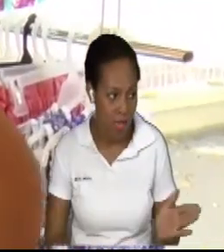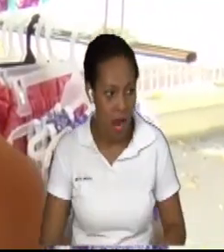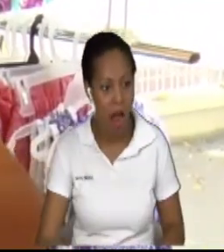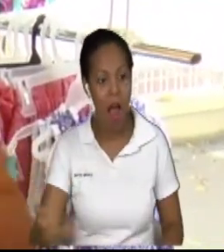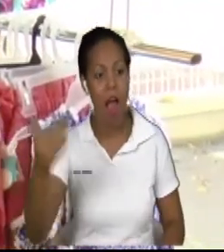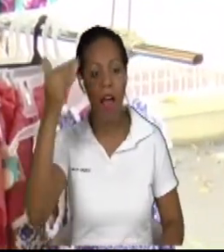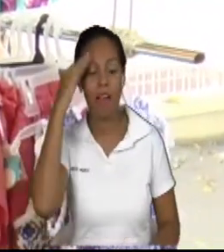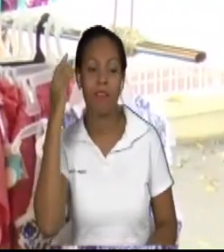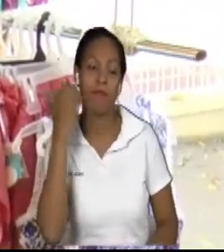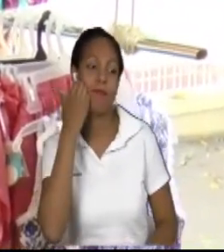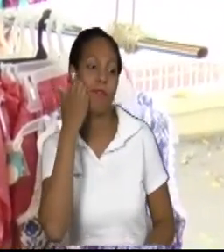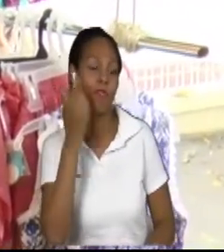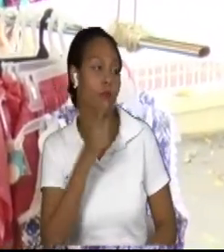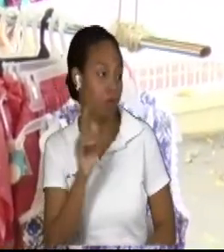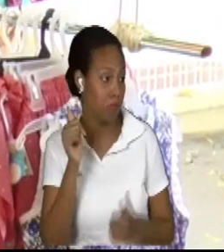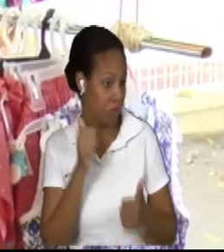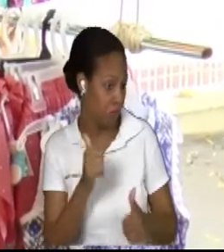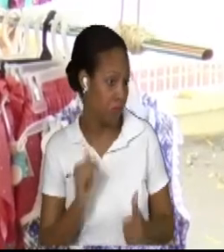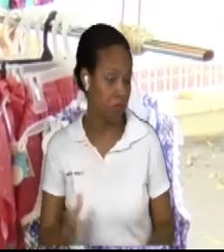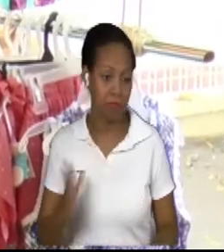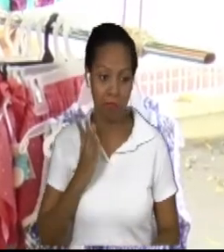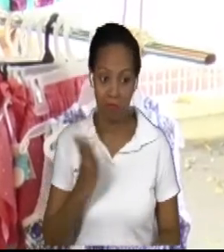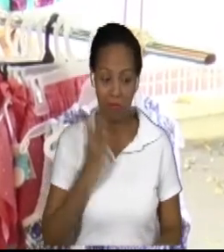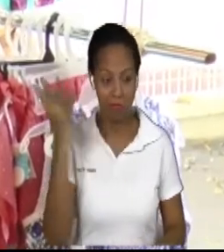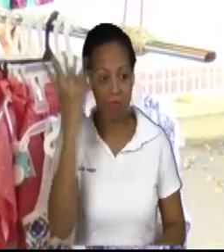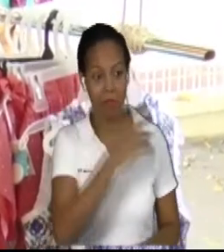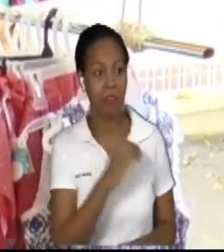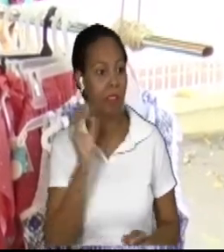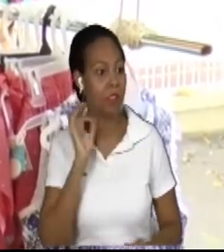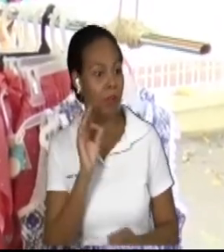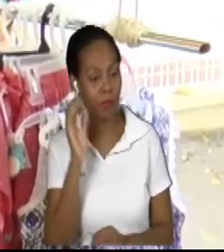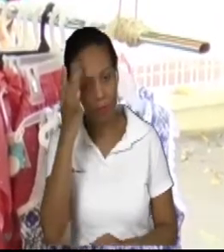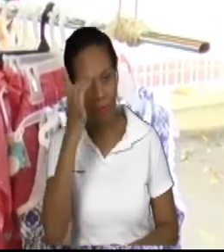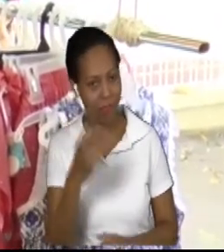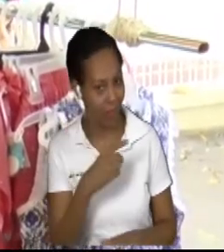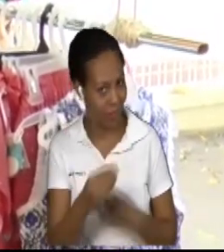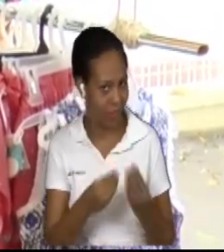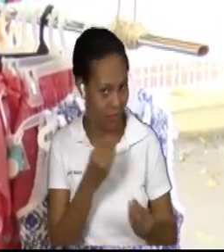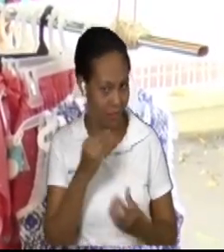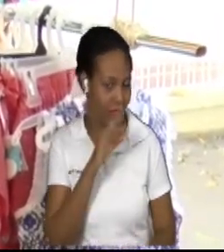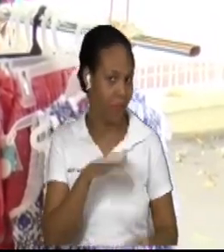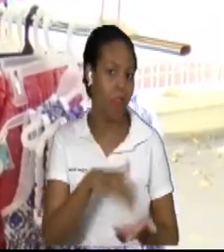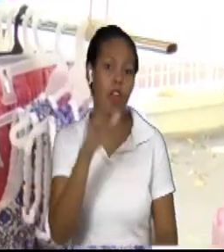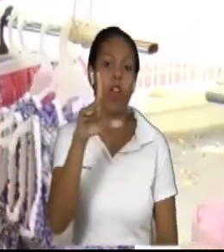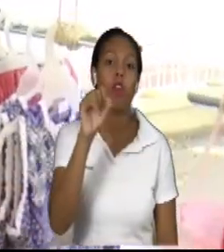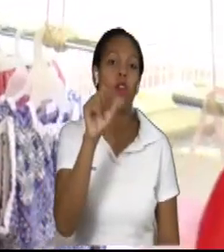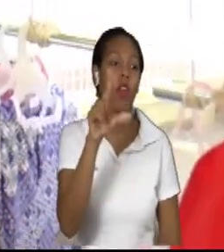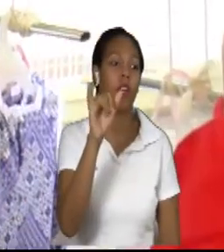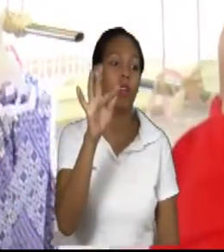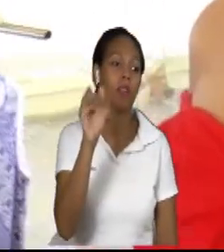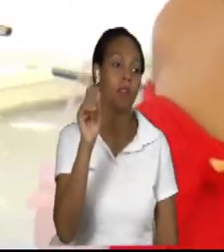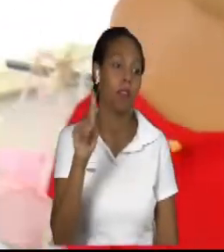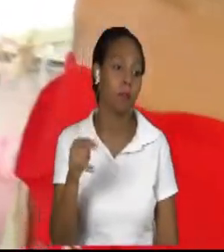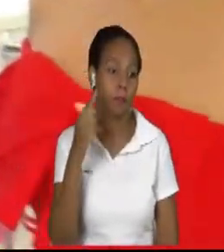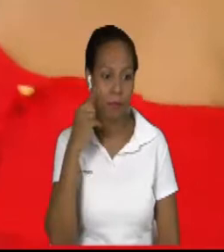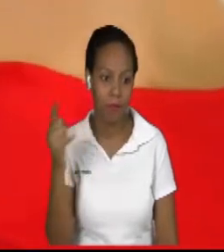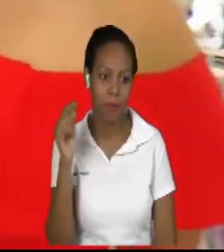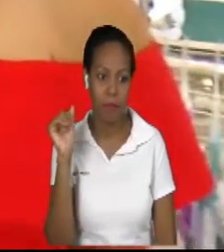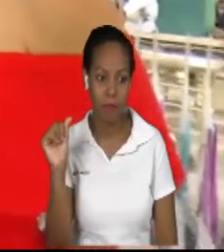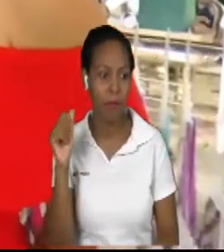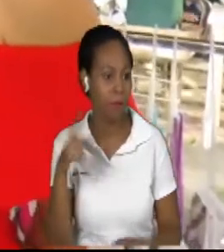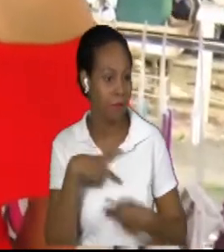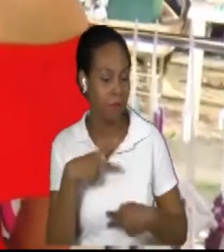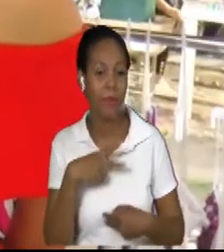adolescente, súper bien vestida, súper linda, súper chic, solamente tiene que ir a Lolitas Tiendas. Con nosotros se encuentra su propietaria y ella